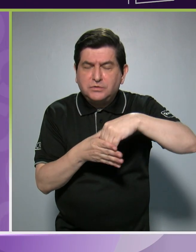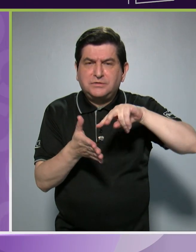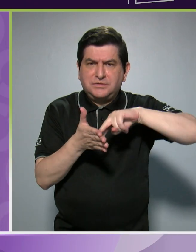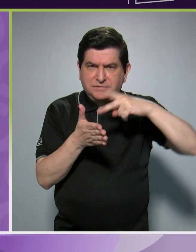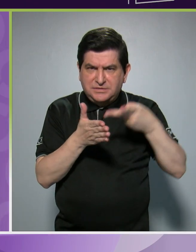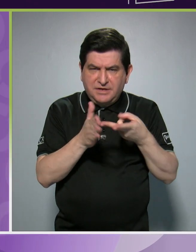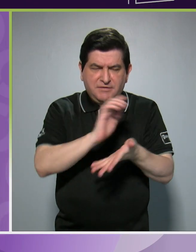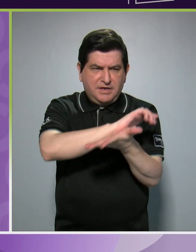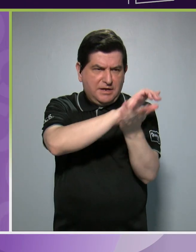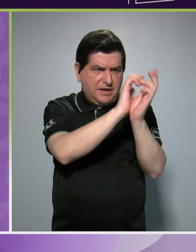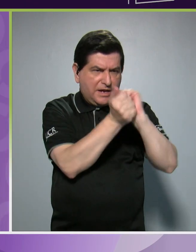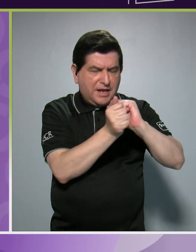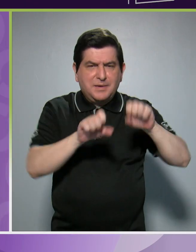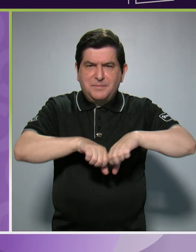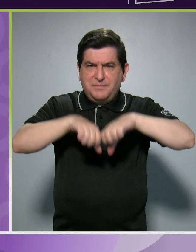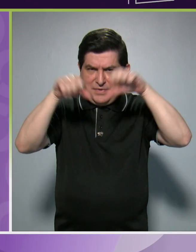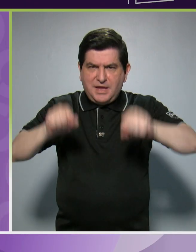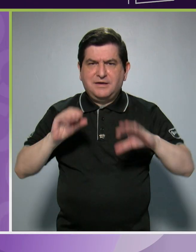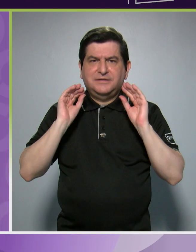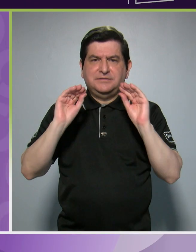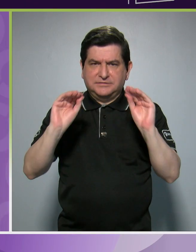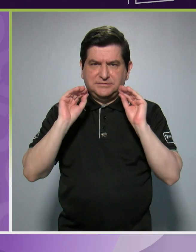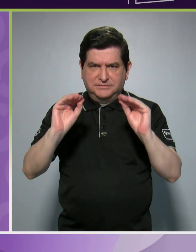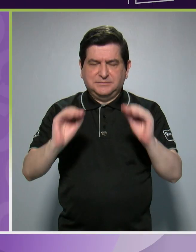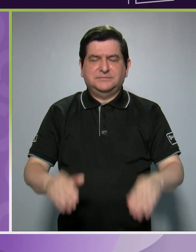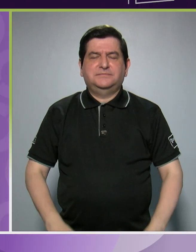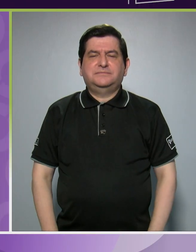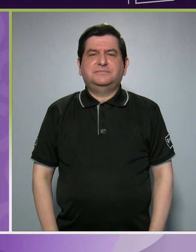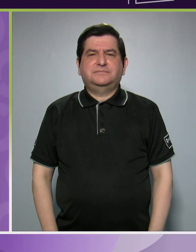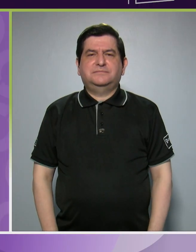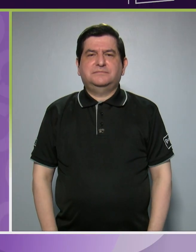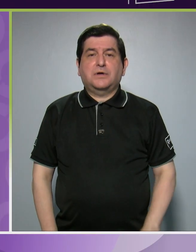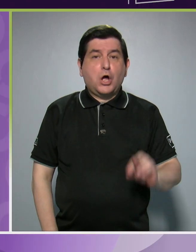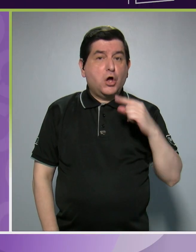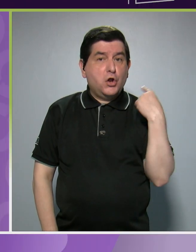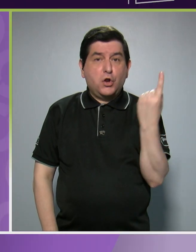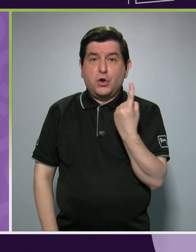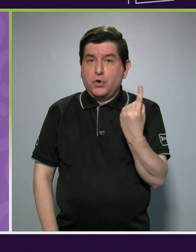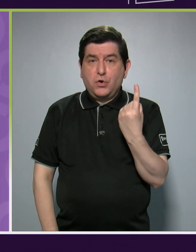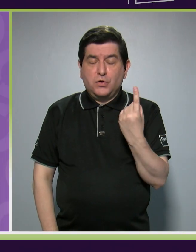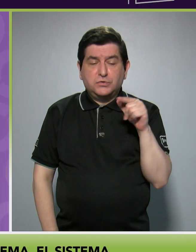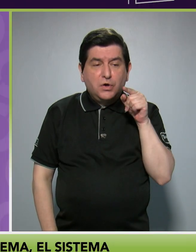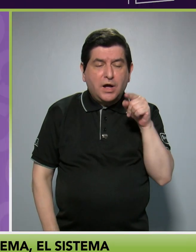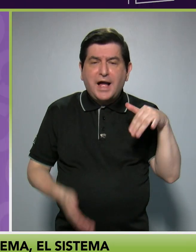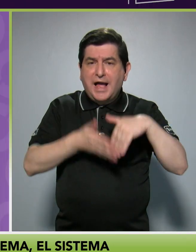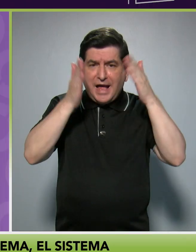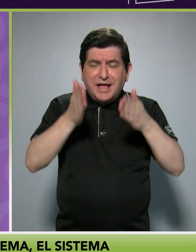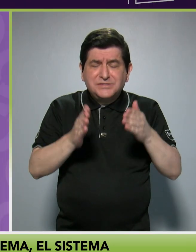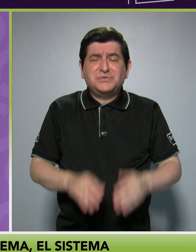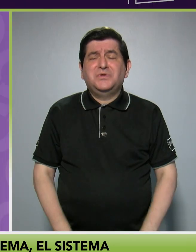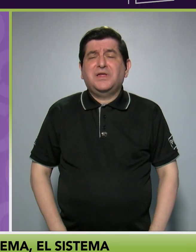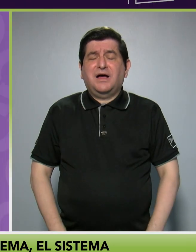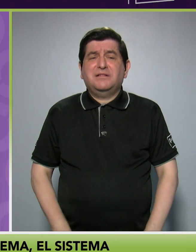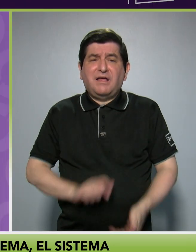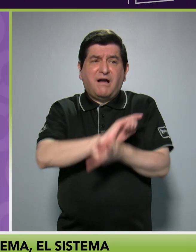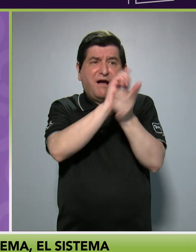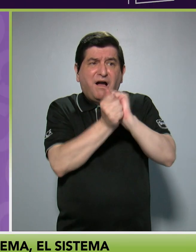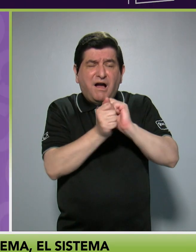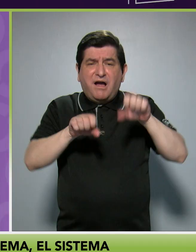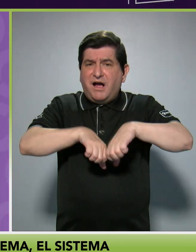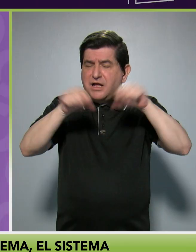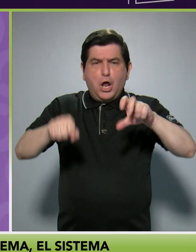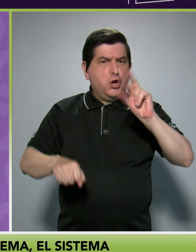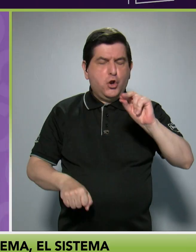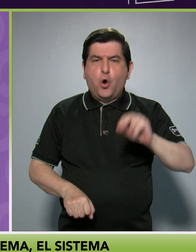de la transformación de los sistemas educativos. Entonces, no son los estudiantes los que se tienen que adaptar al sistema, sino el sistema tiene